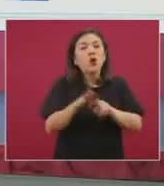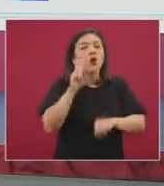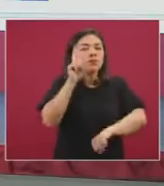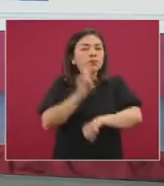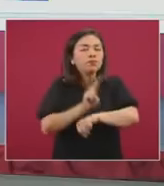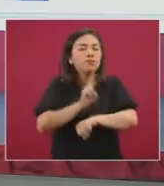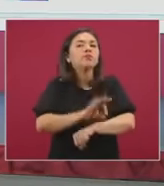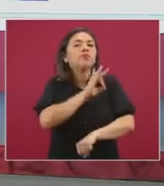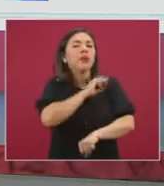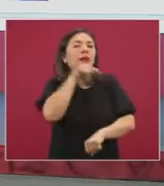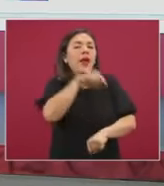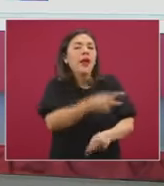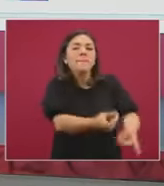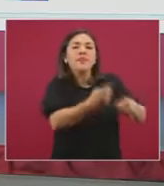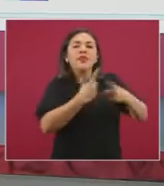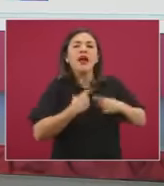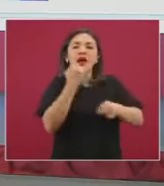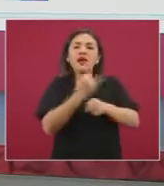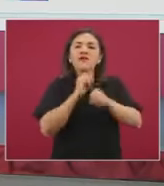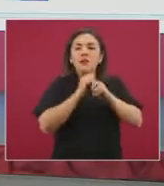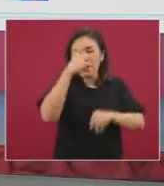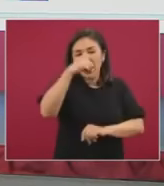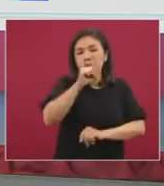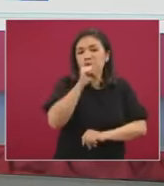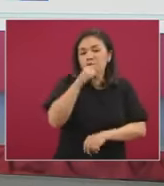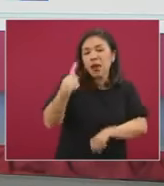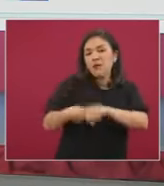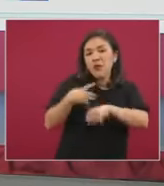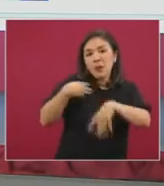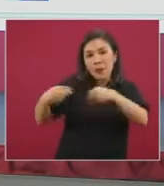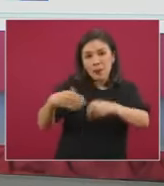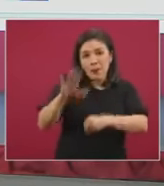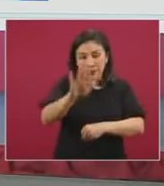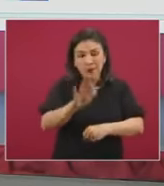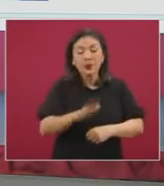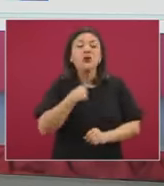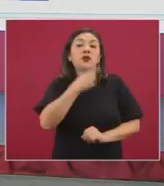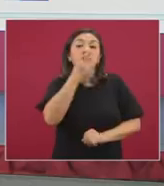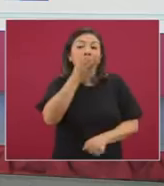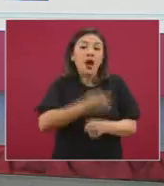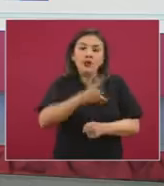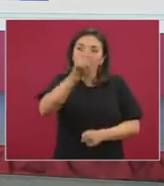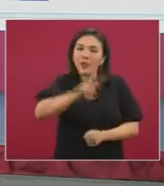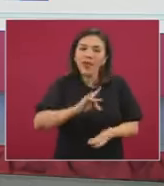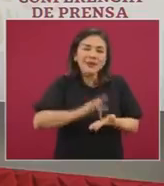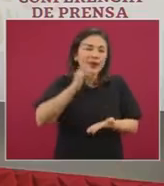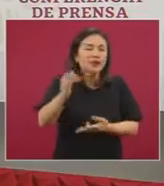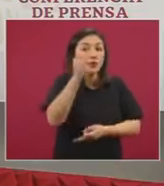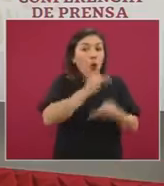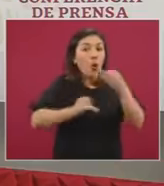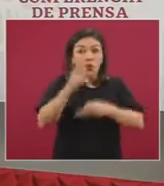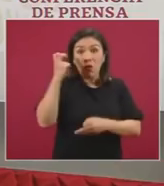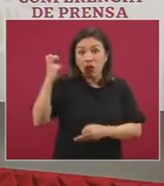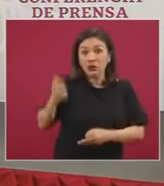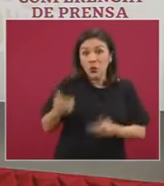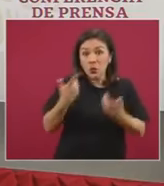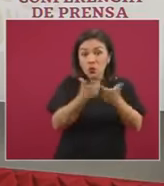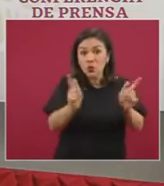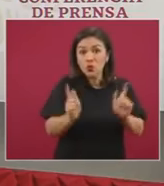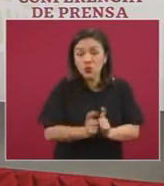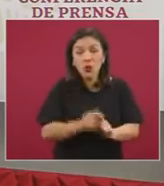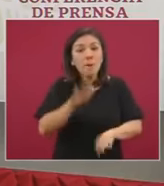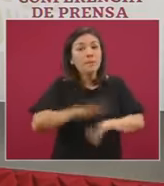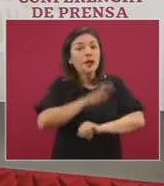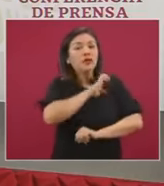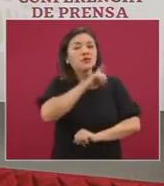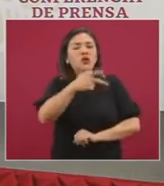monitores también de los indicadores de la epidemia. Y quiero pues extender mi gran agradecimiento a todo el grupo y especialmente al